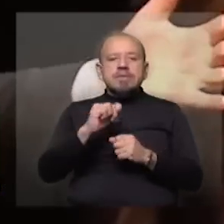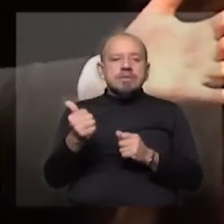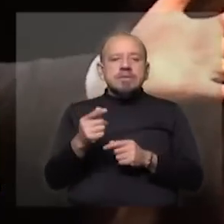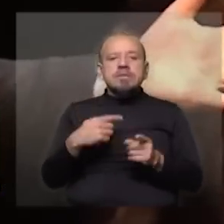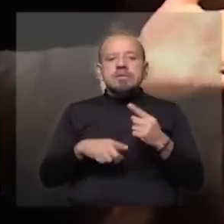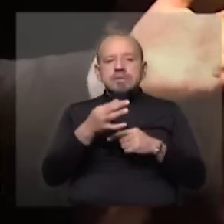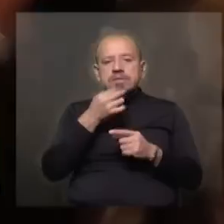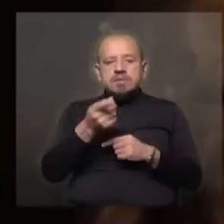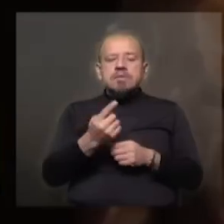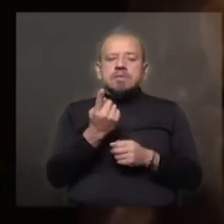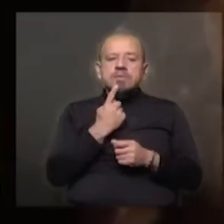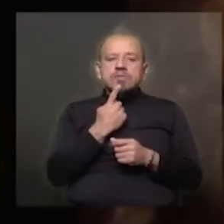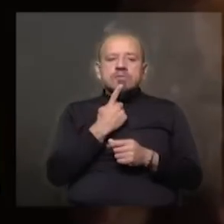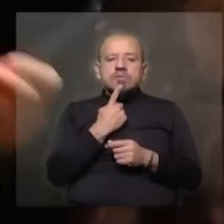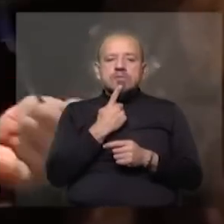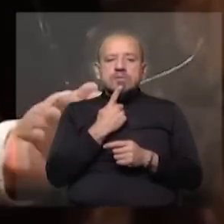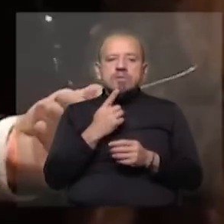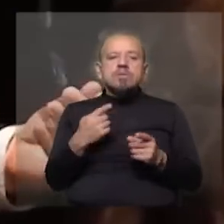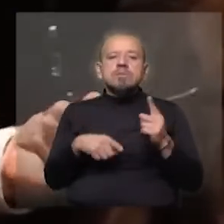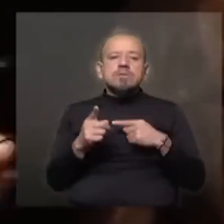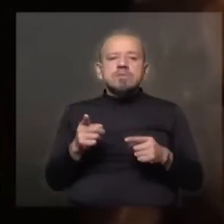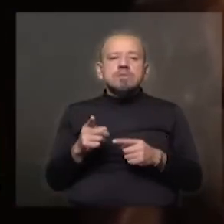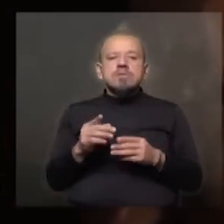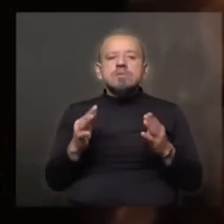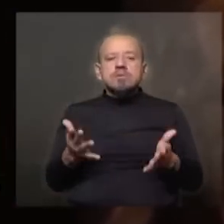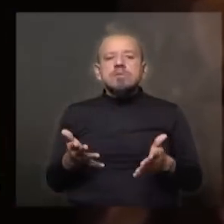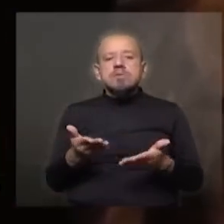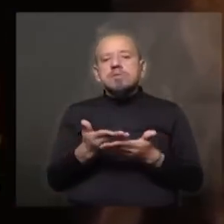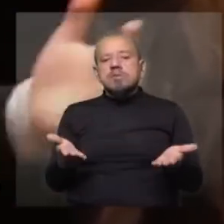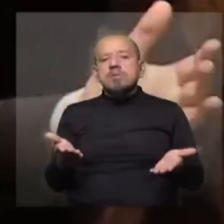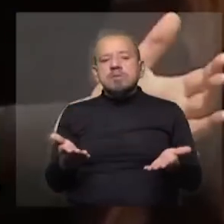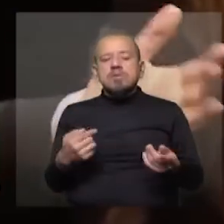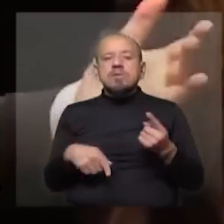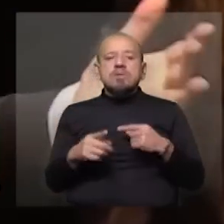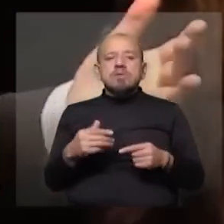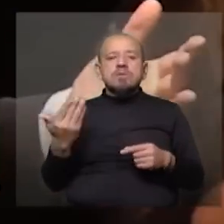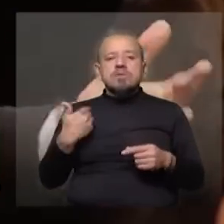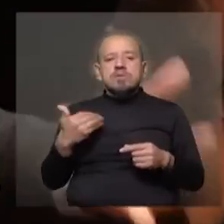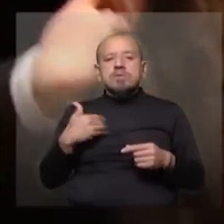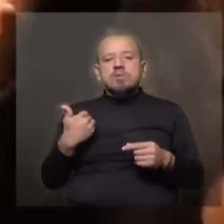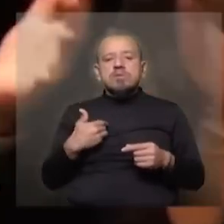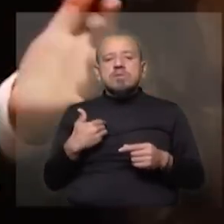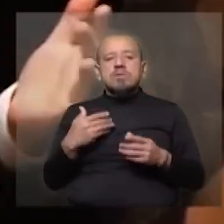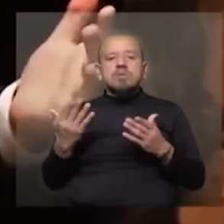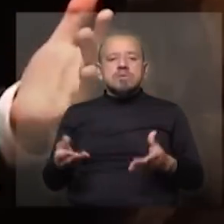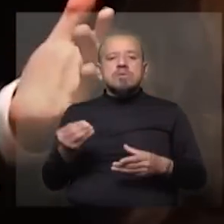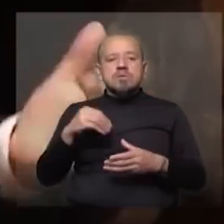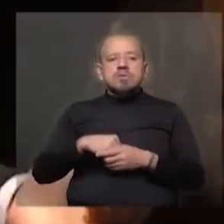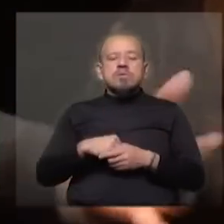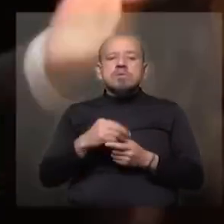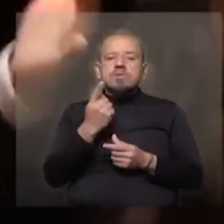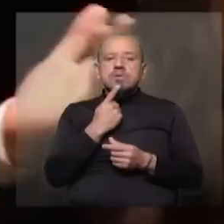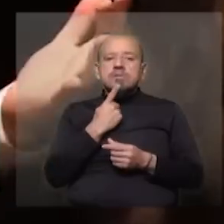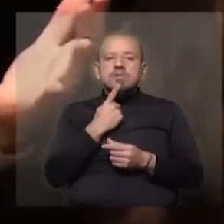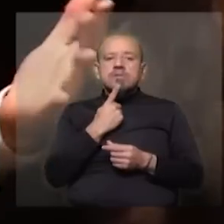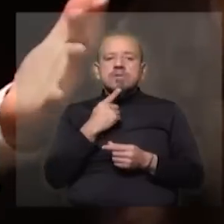sostuvo que la política nunca fue su vocación pero sostuvo que los hechos demostraron que si los argentinos de bien no nos metemos en política van